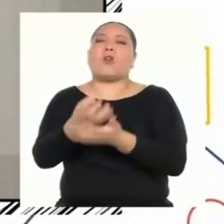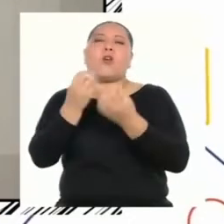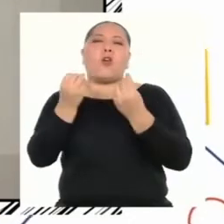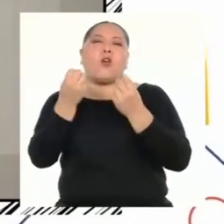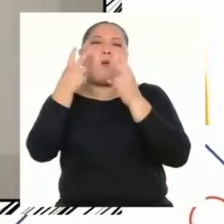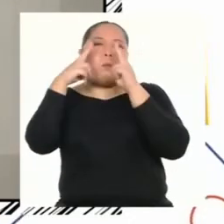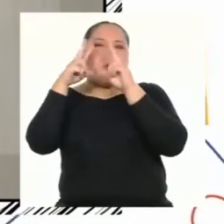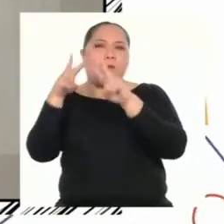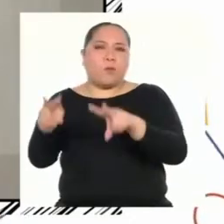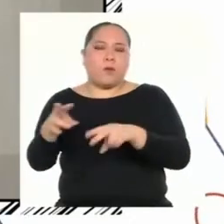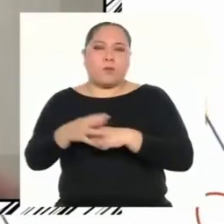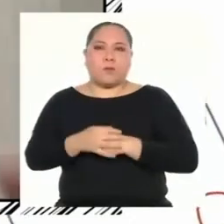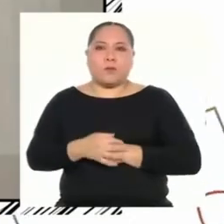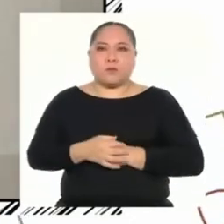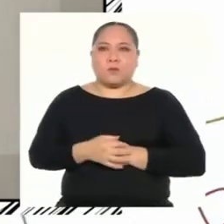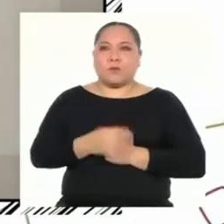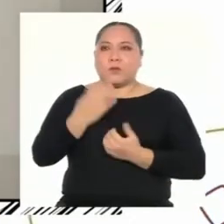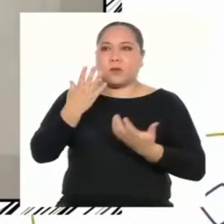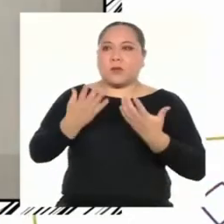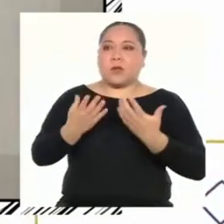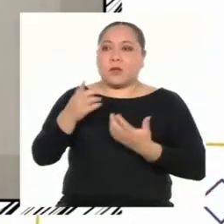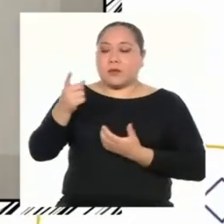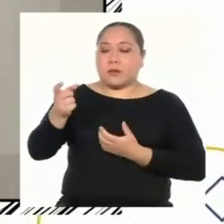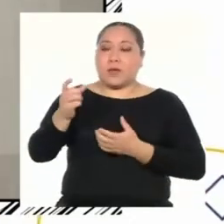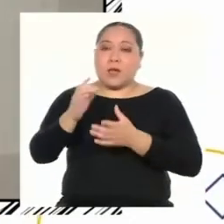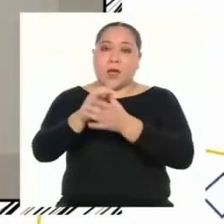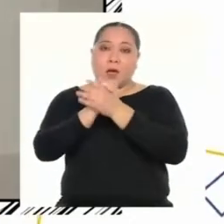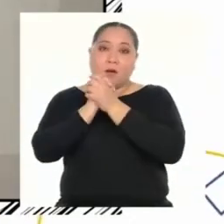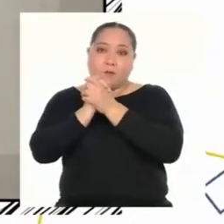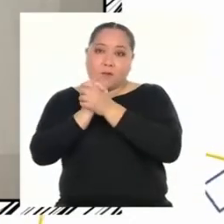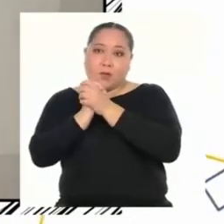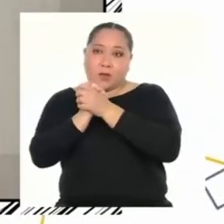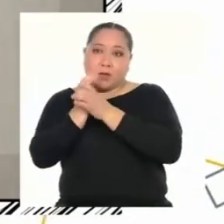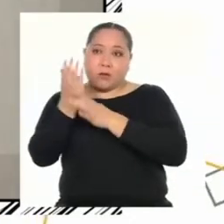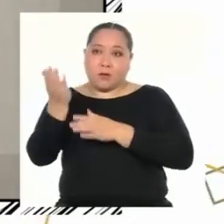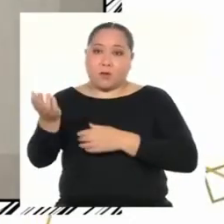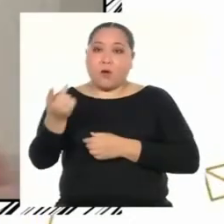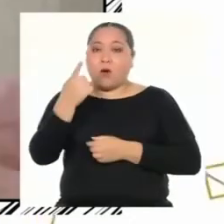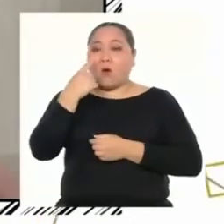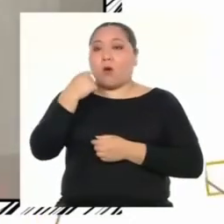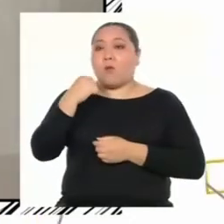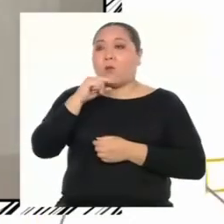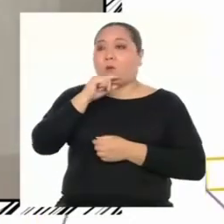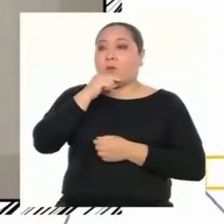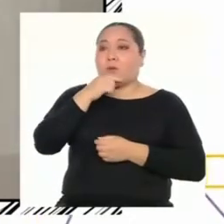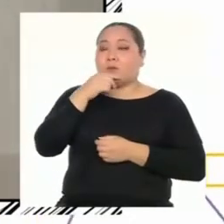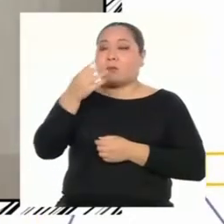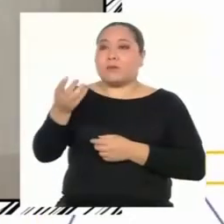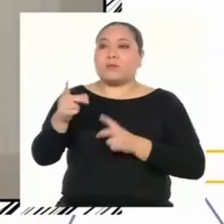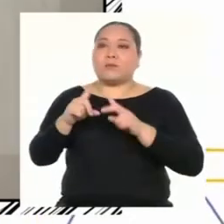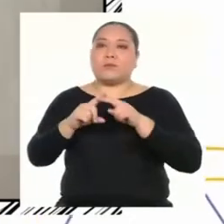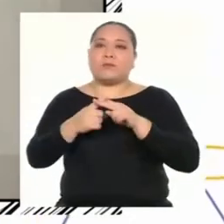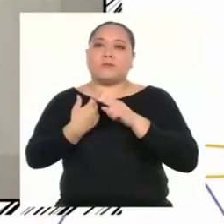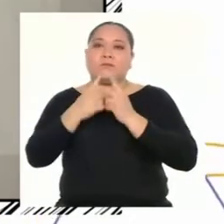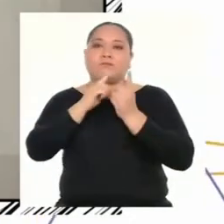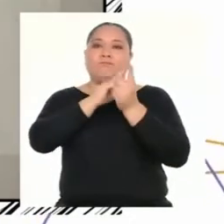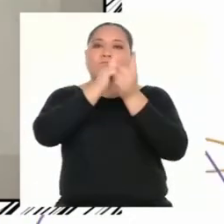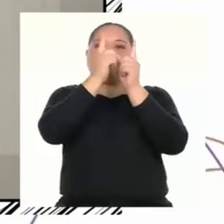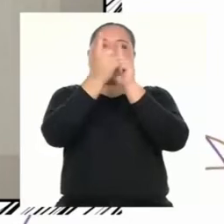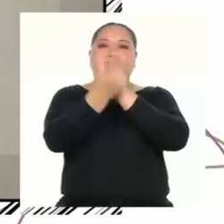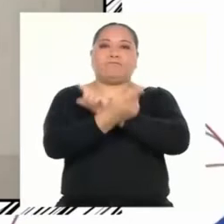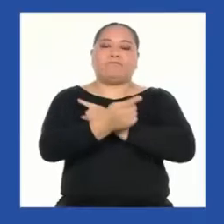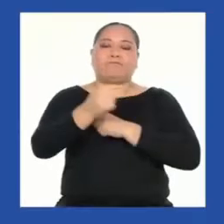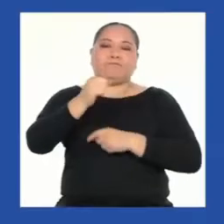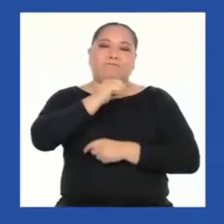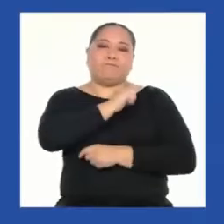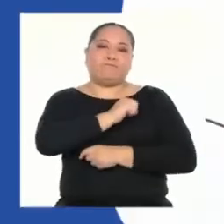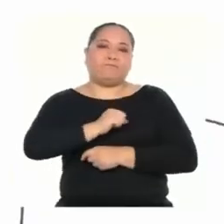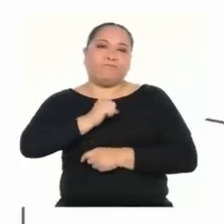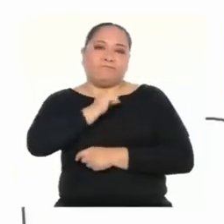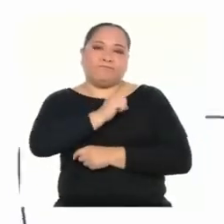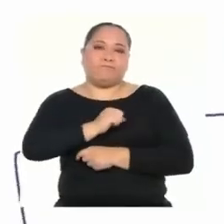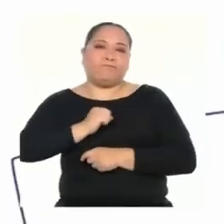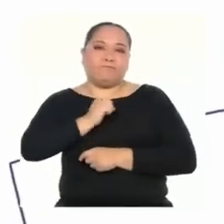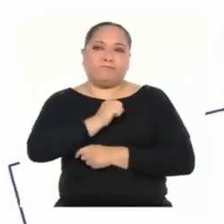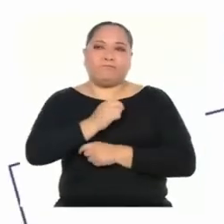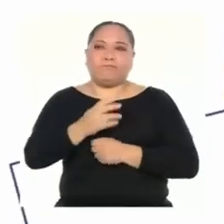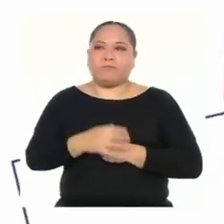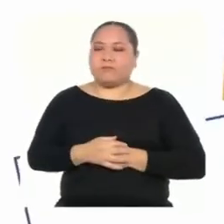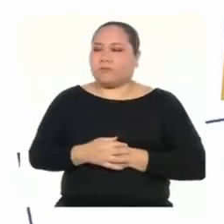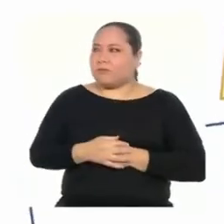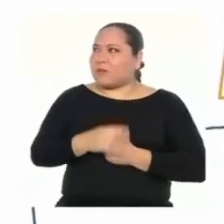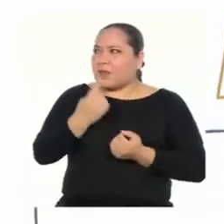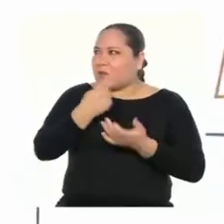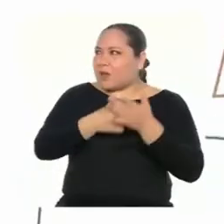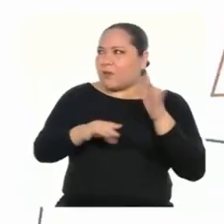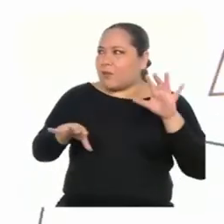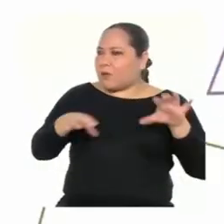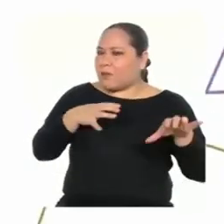cómo nos damos cuenta? Porque nuestro compañerito o compañerita va a empezar a tener cambios en su conducta.